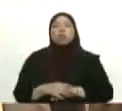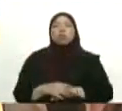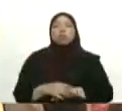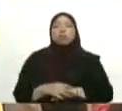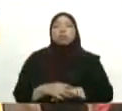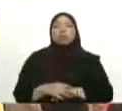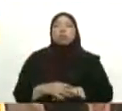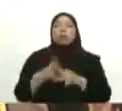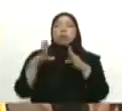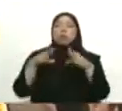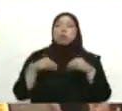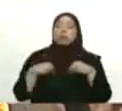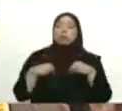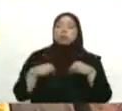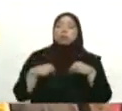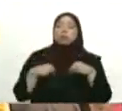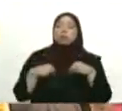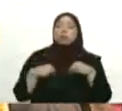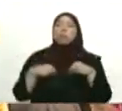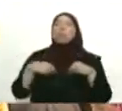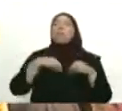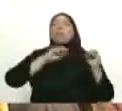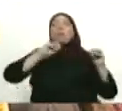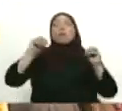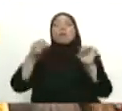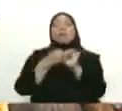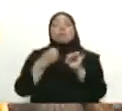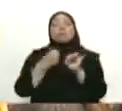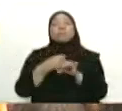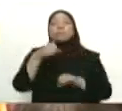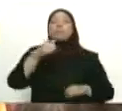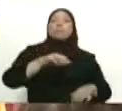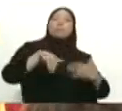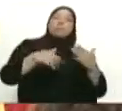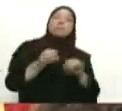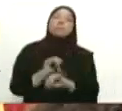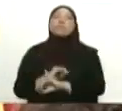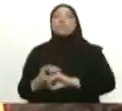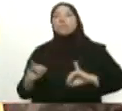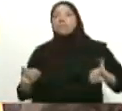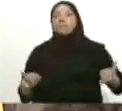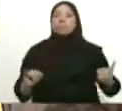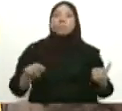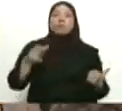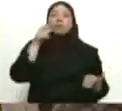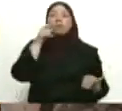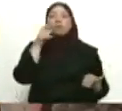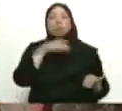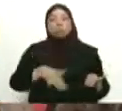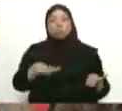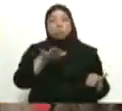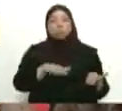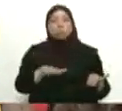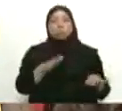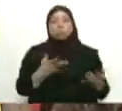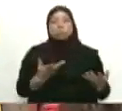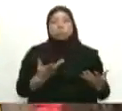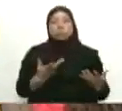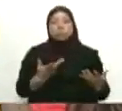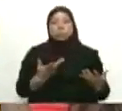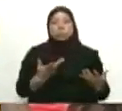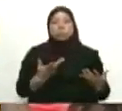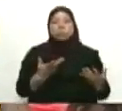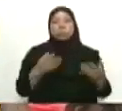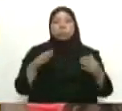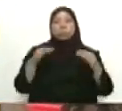ese reconocimiento mire aquí están yo le he dicho a la gente caminamos llegamos al final esto es una platabanda una